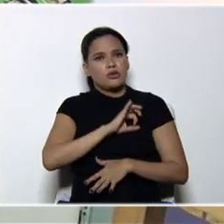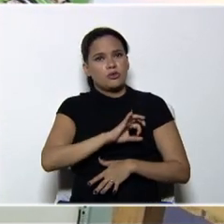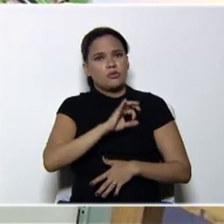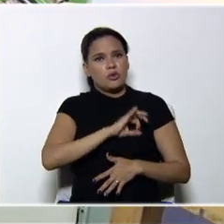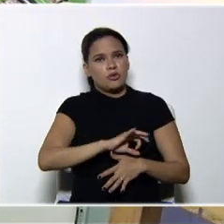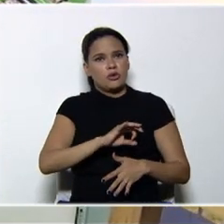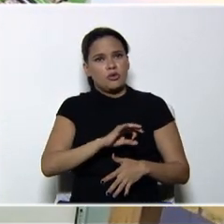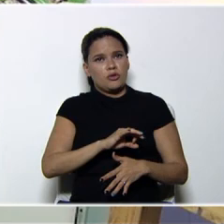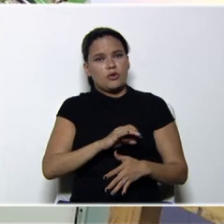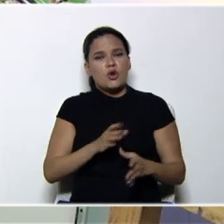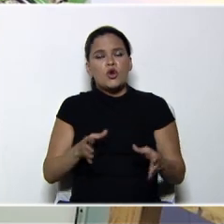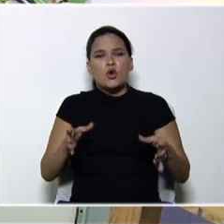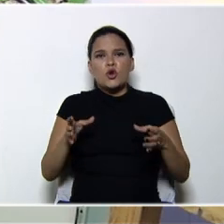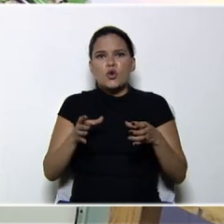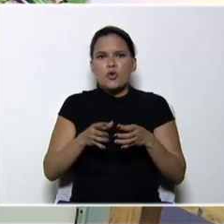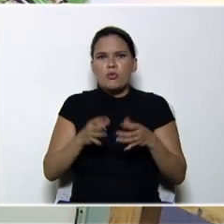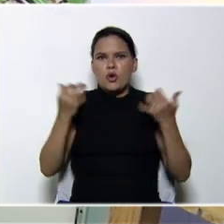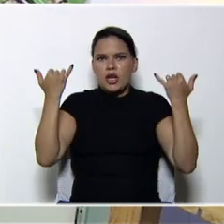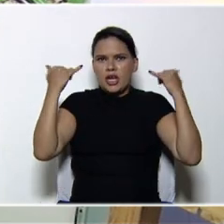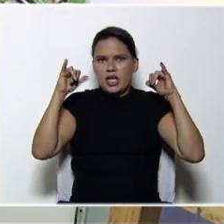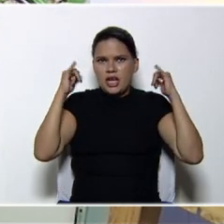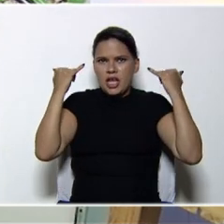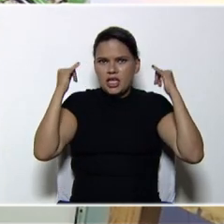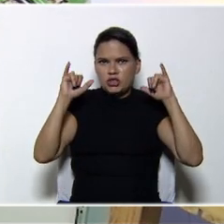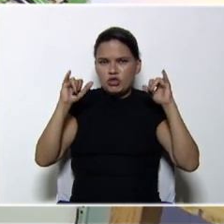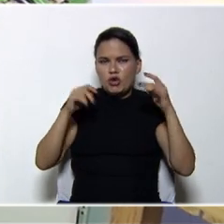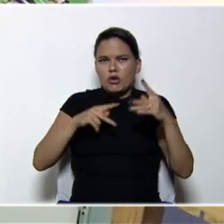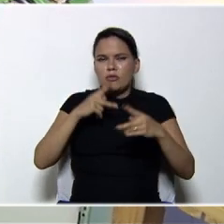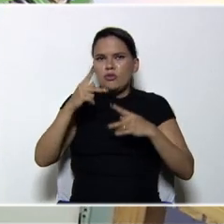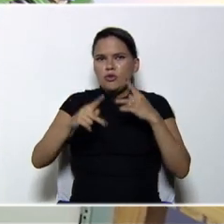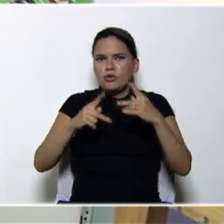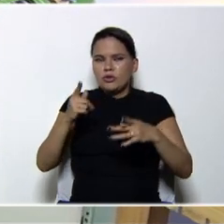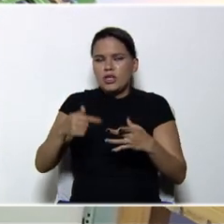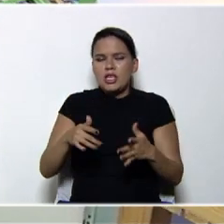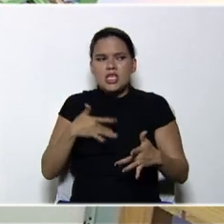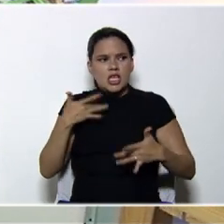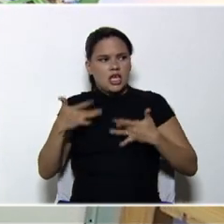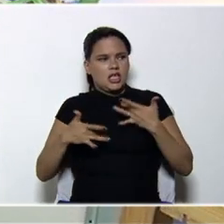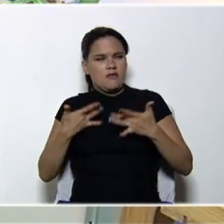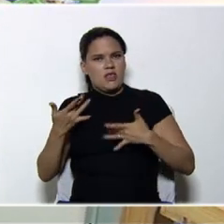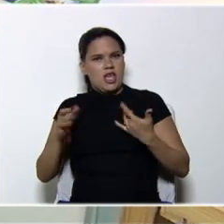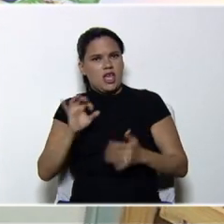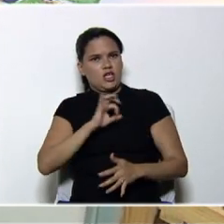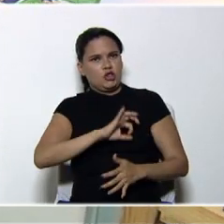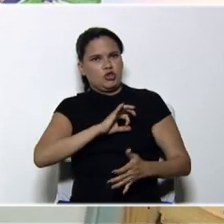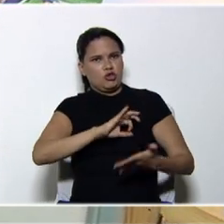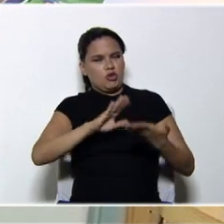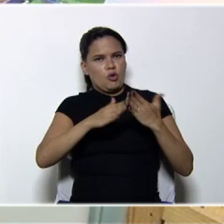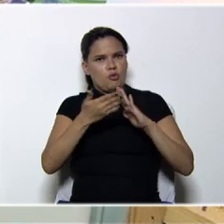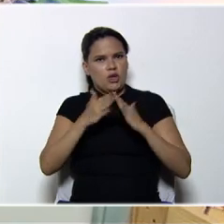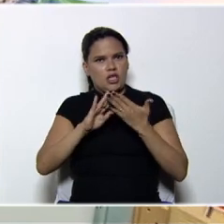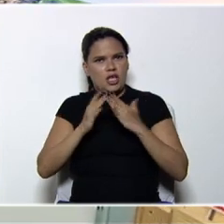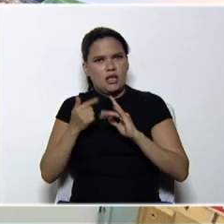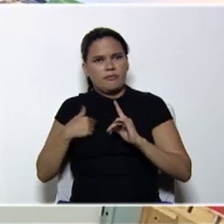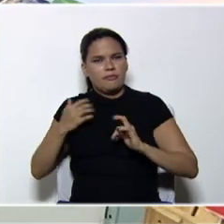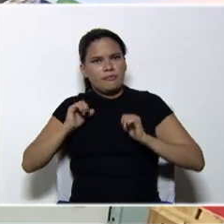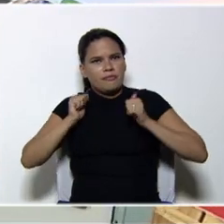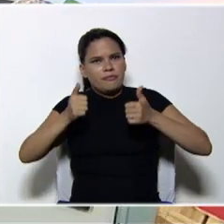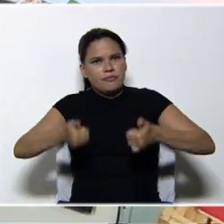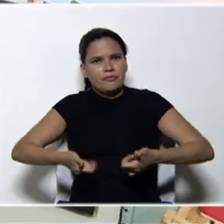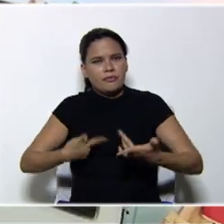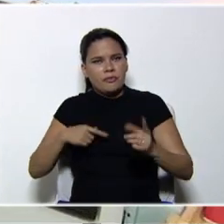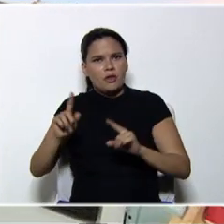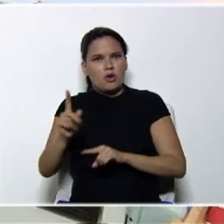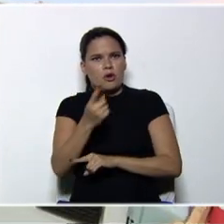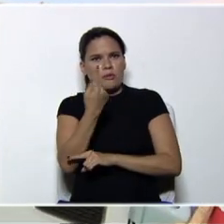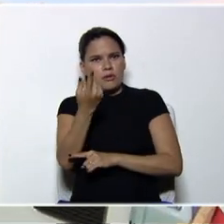creación, recreación y producción y actividades sociocomunitarias. Fíjense, partiendo entonces de ese esquema, lo